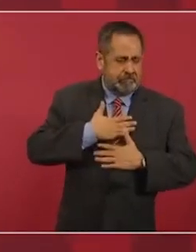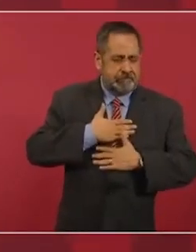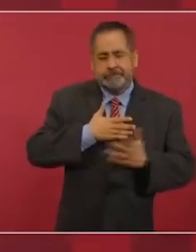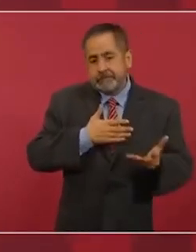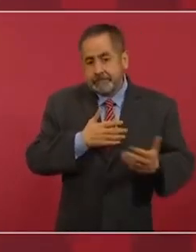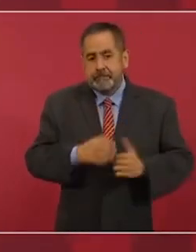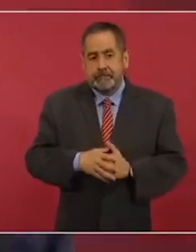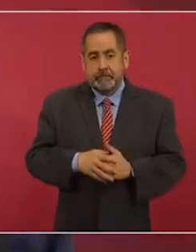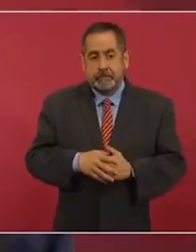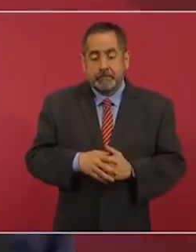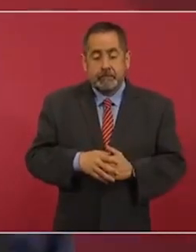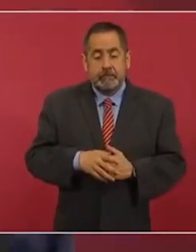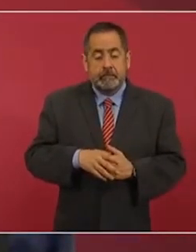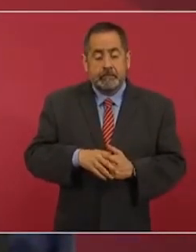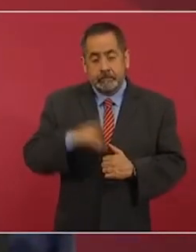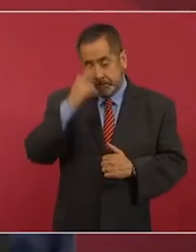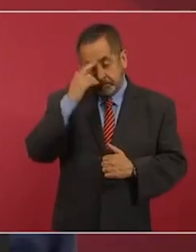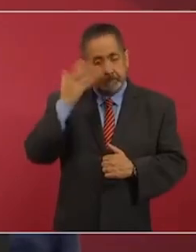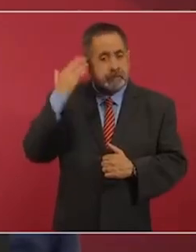Miguel Hidalgo,